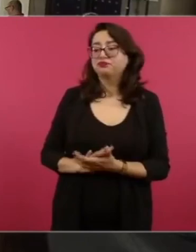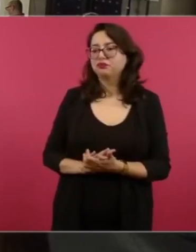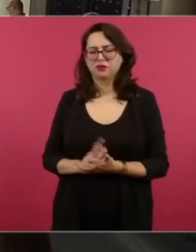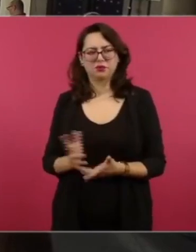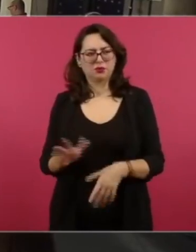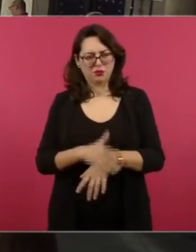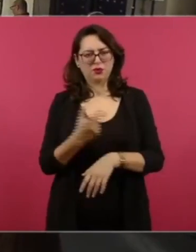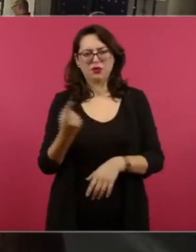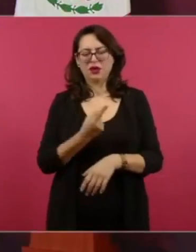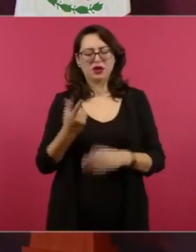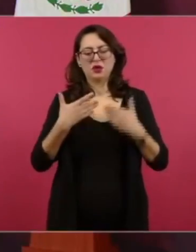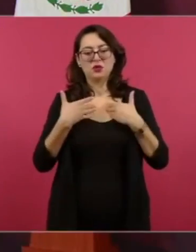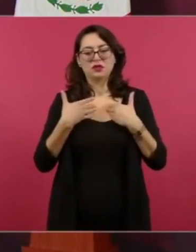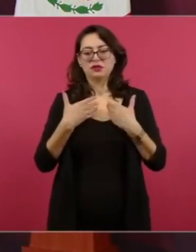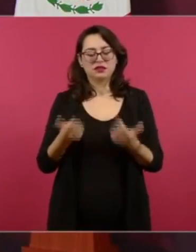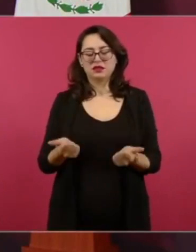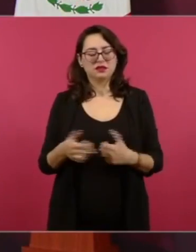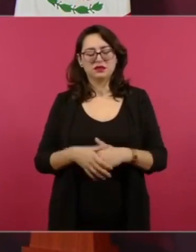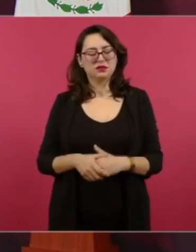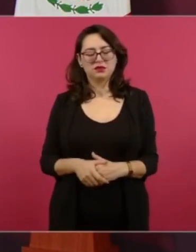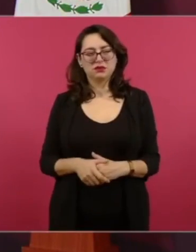mal. No hay